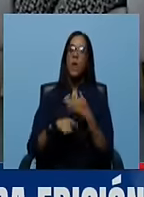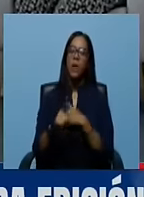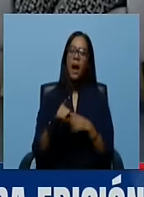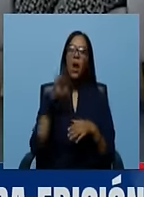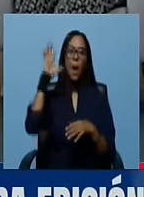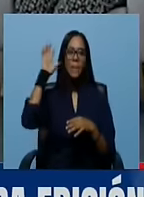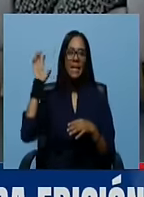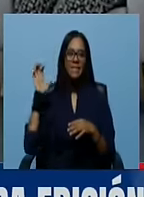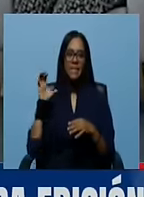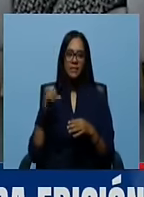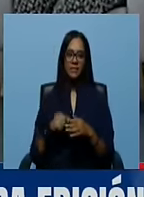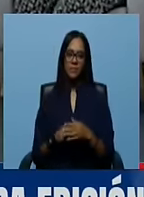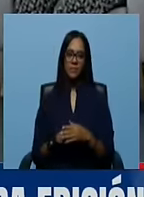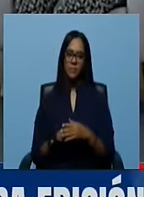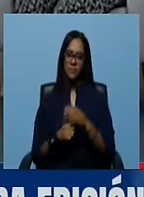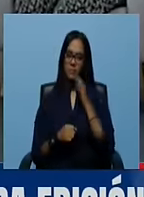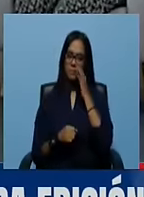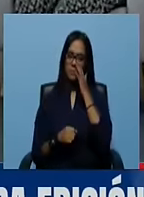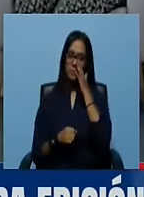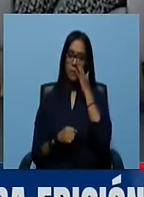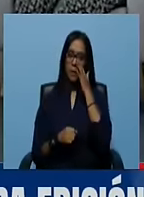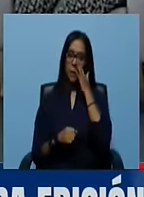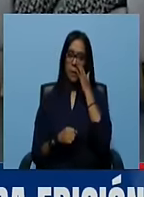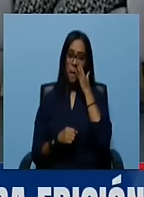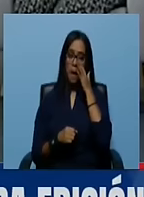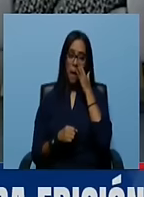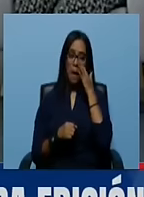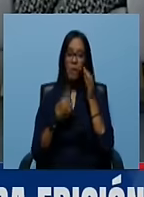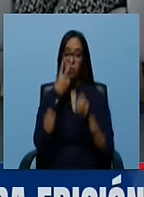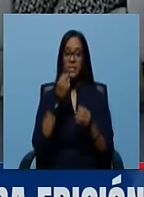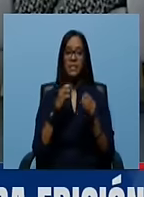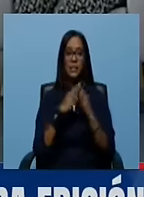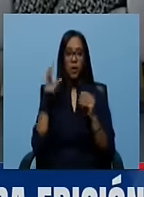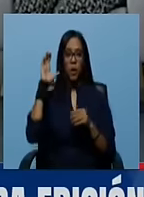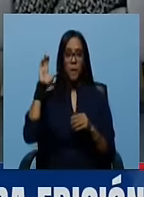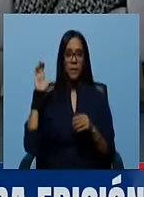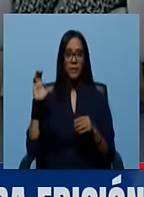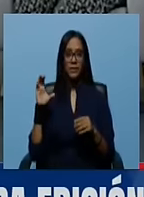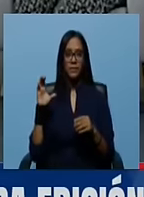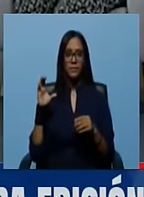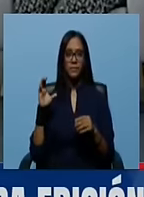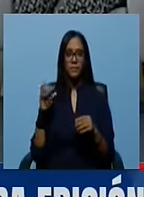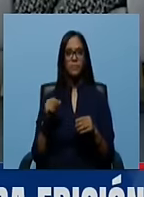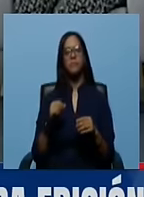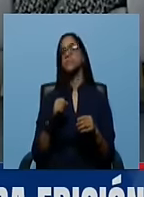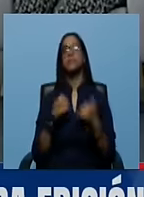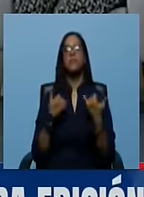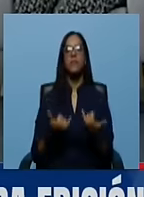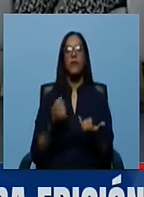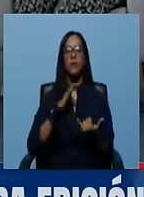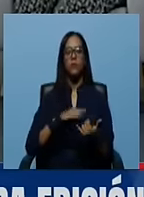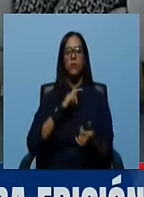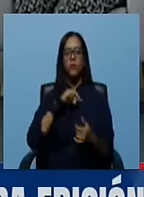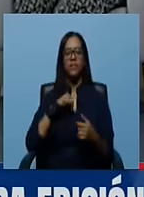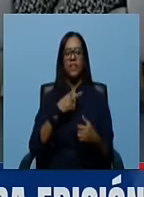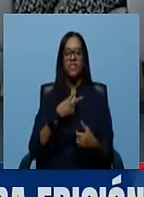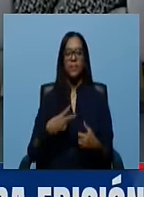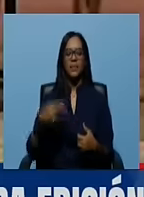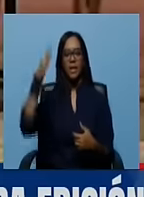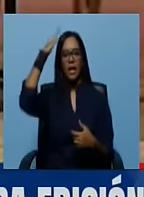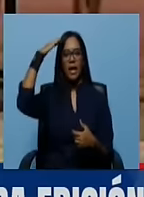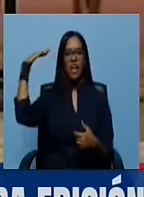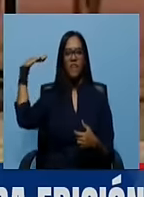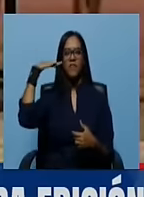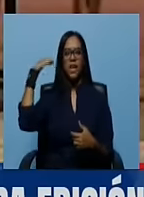países, uno recorre todos los países. Ahora estuvo nuestra vicepresidenta en Vietnam, en